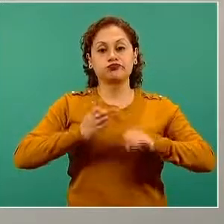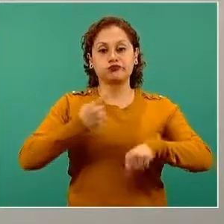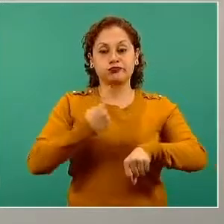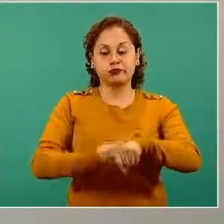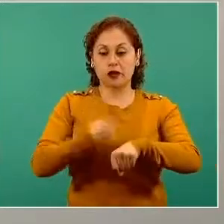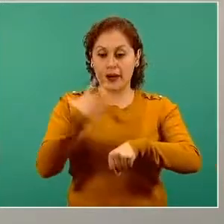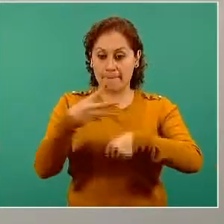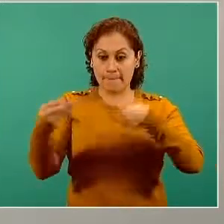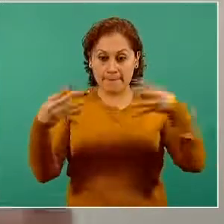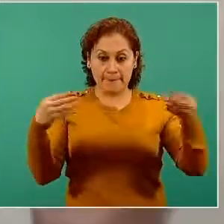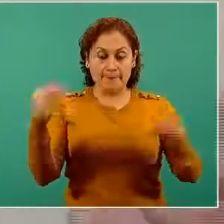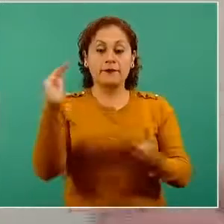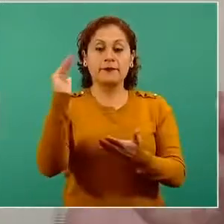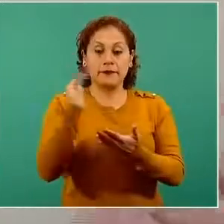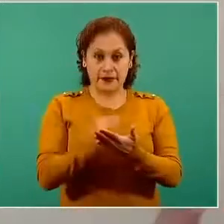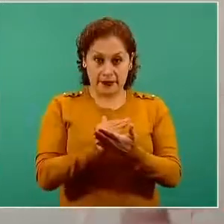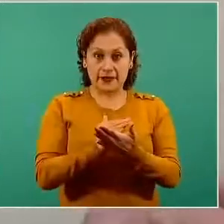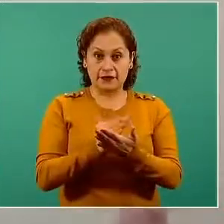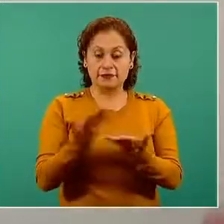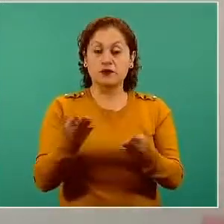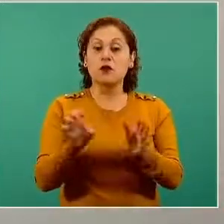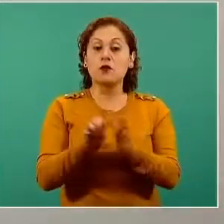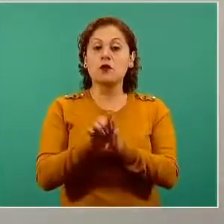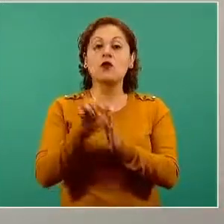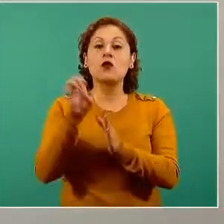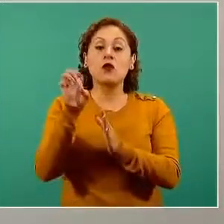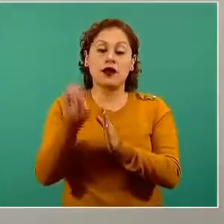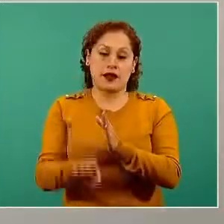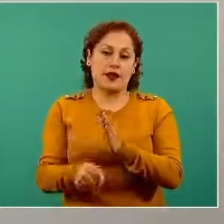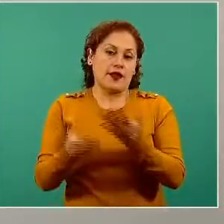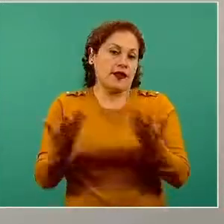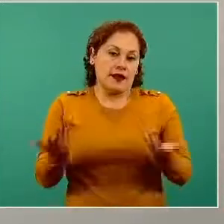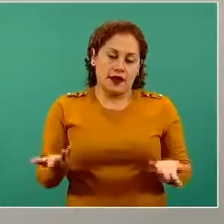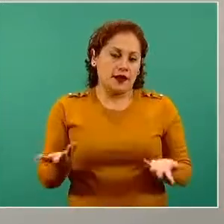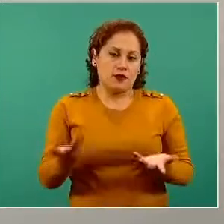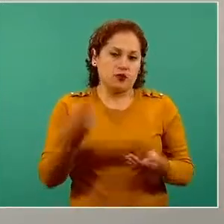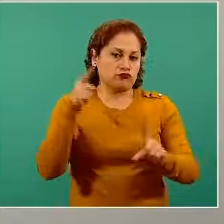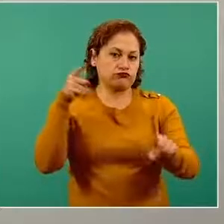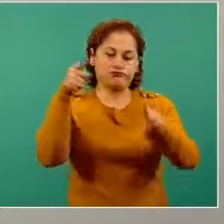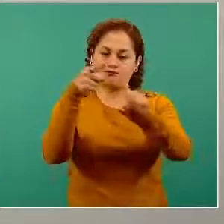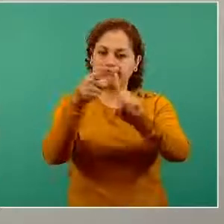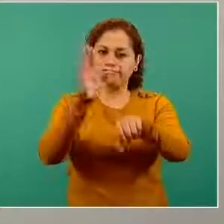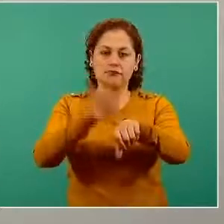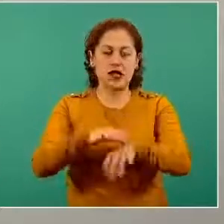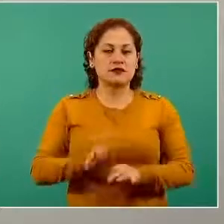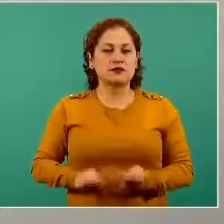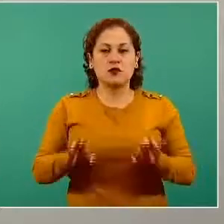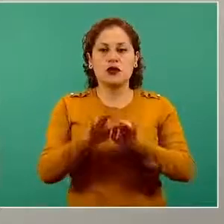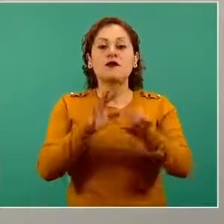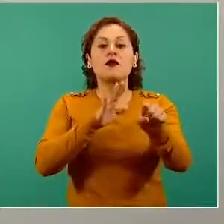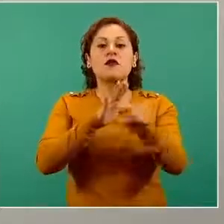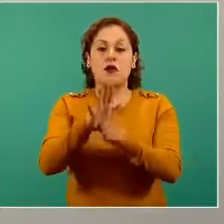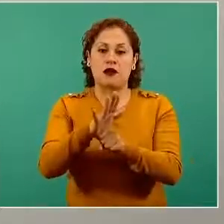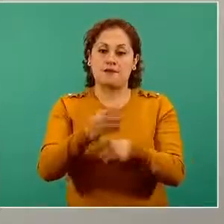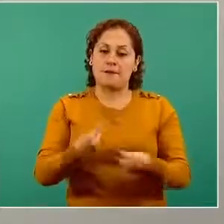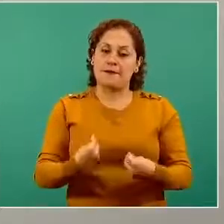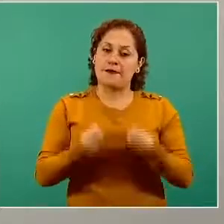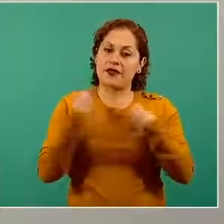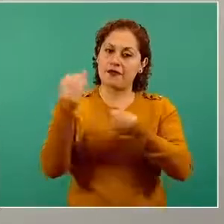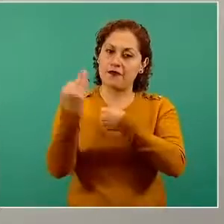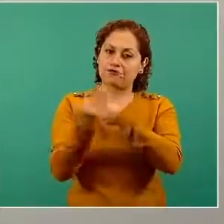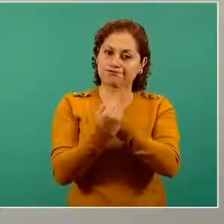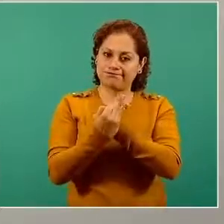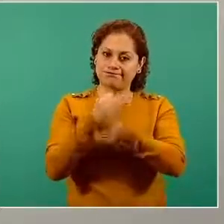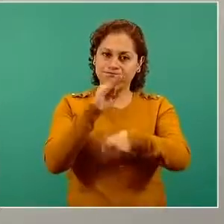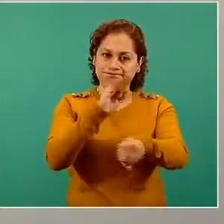hemos mencionado, que es por un lado la protección de la salud y la vida, pero también por otro lado poder